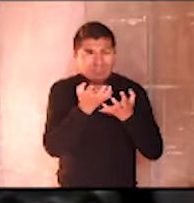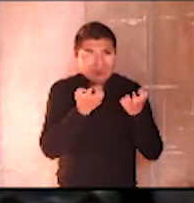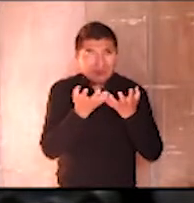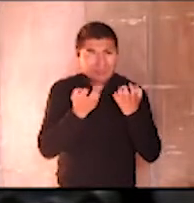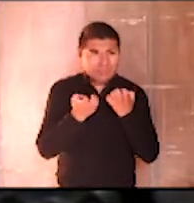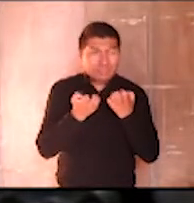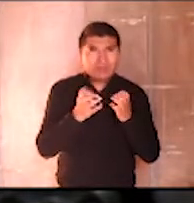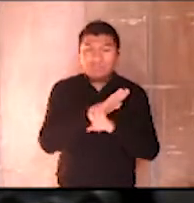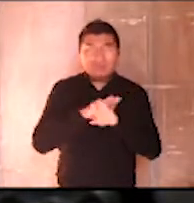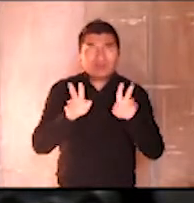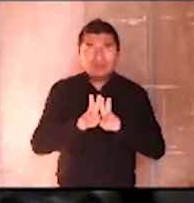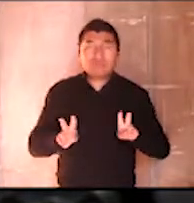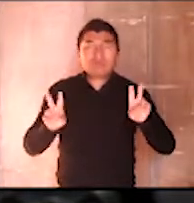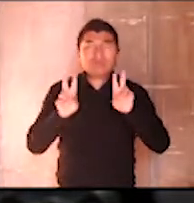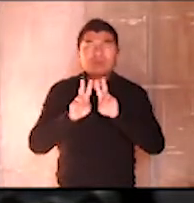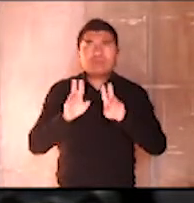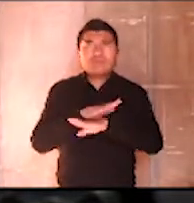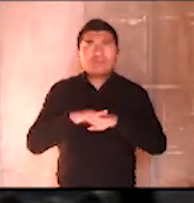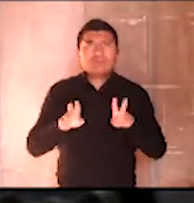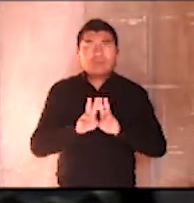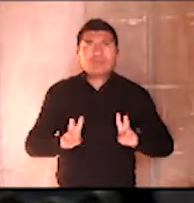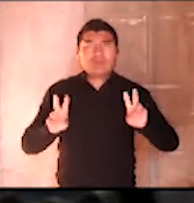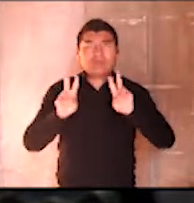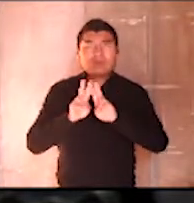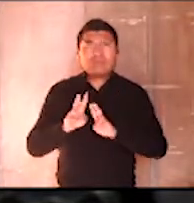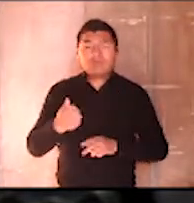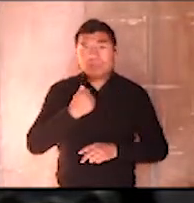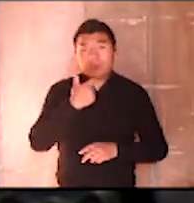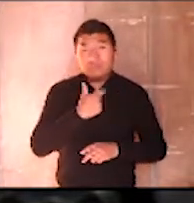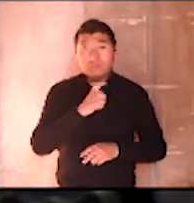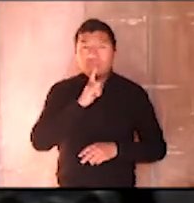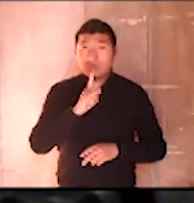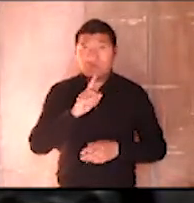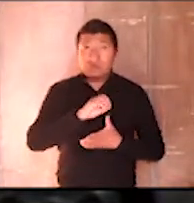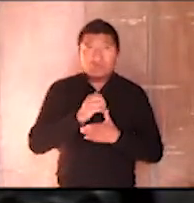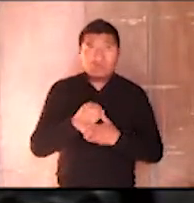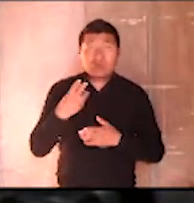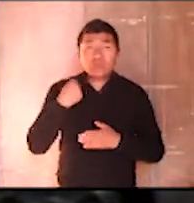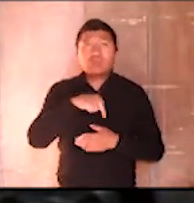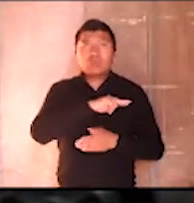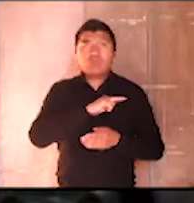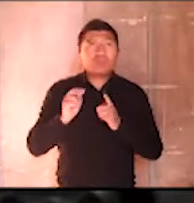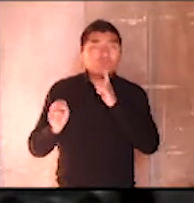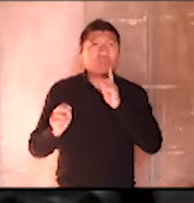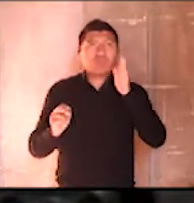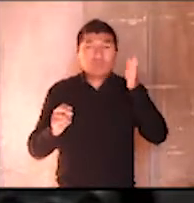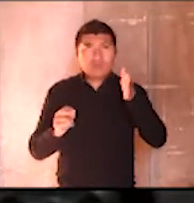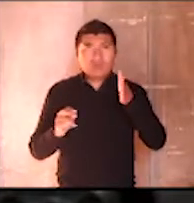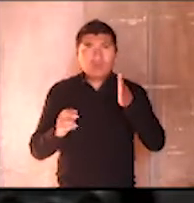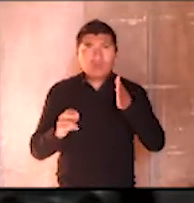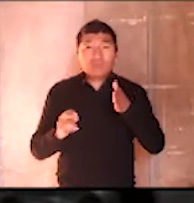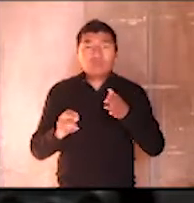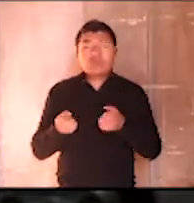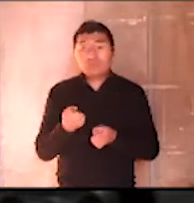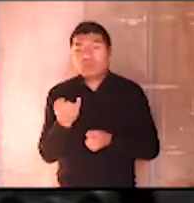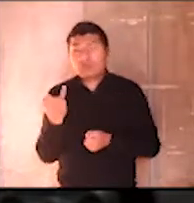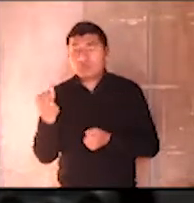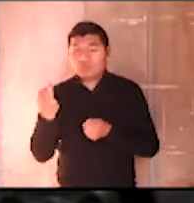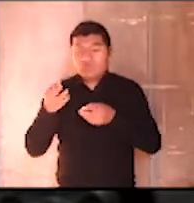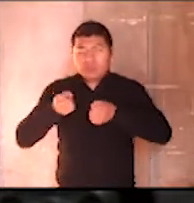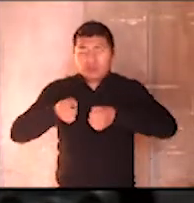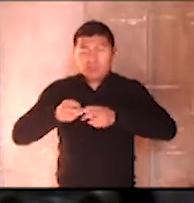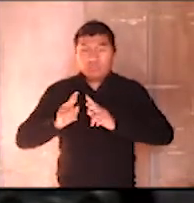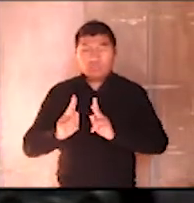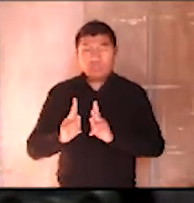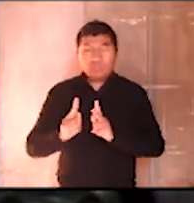nos valora o no se valora por lo que uno es o por lo que somos, sino en cuántas